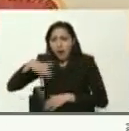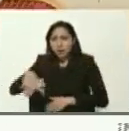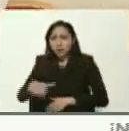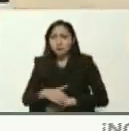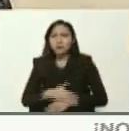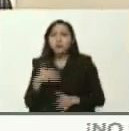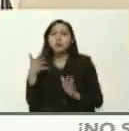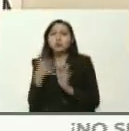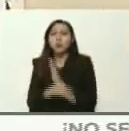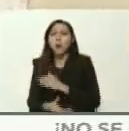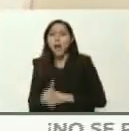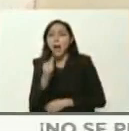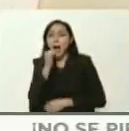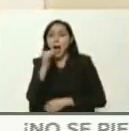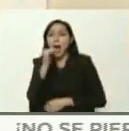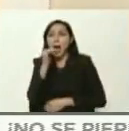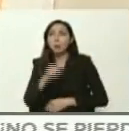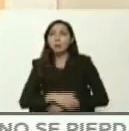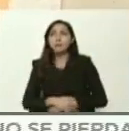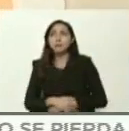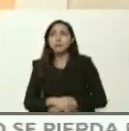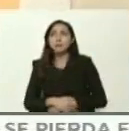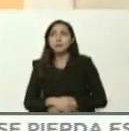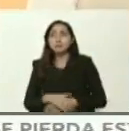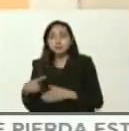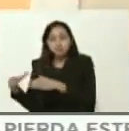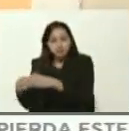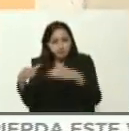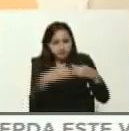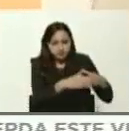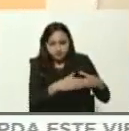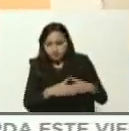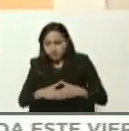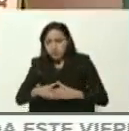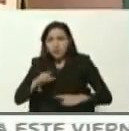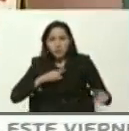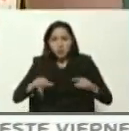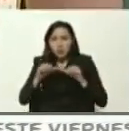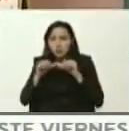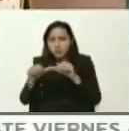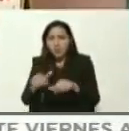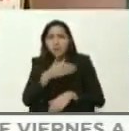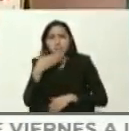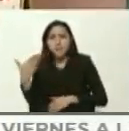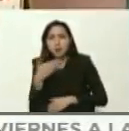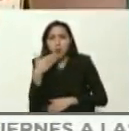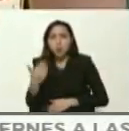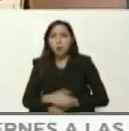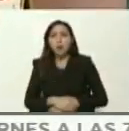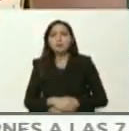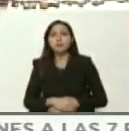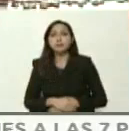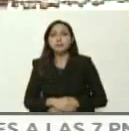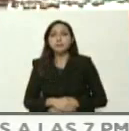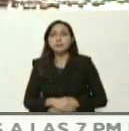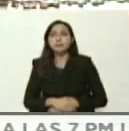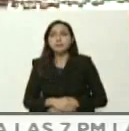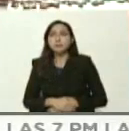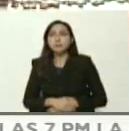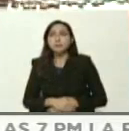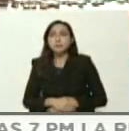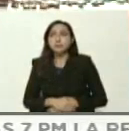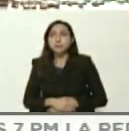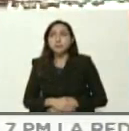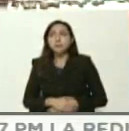al agua. Las cuadrillas comunitarias para la operación y el mantenimiento, para hacer posible transferencias